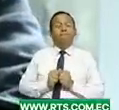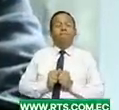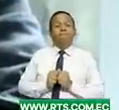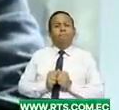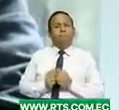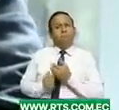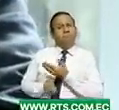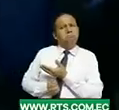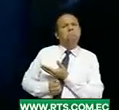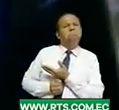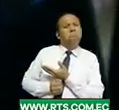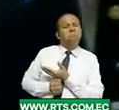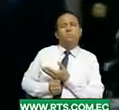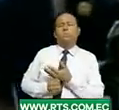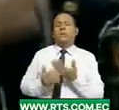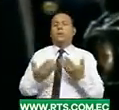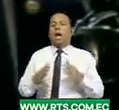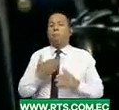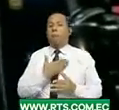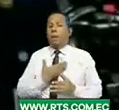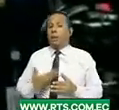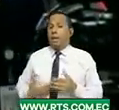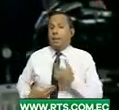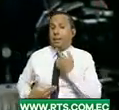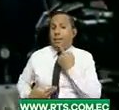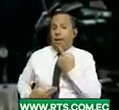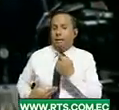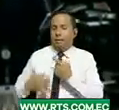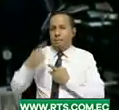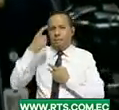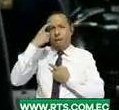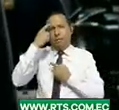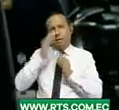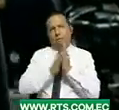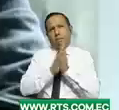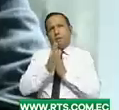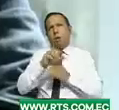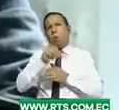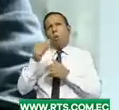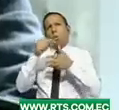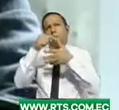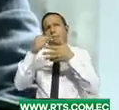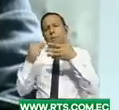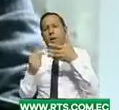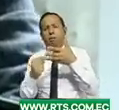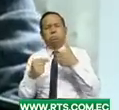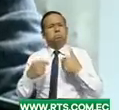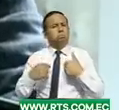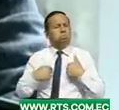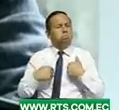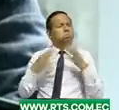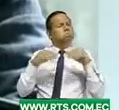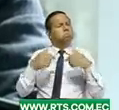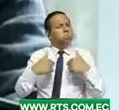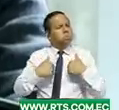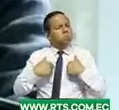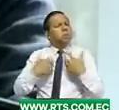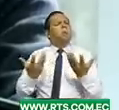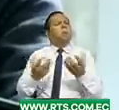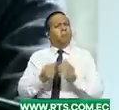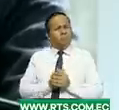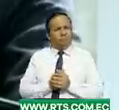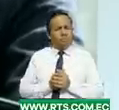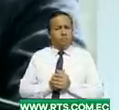el jefe de Estado tiene en mente otras prioridades. No tiene ningún sentido para mí hacer